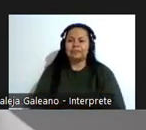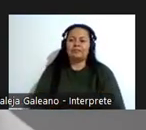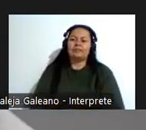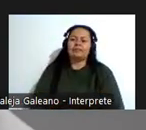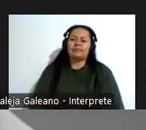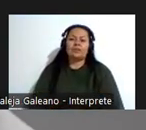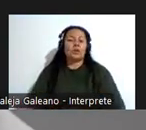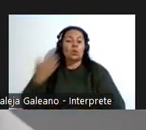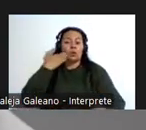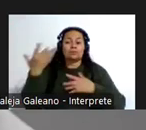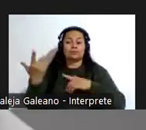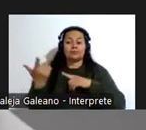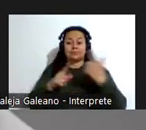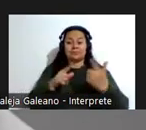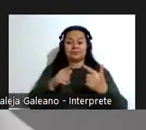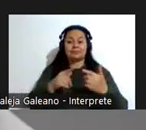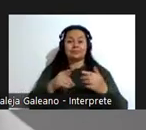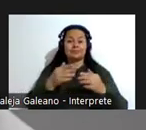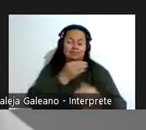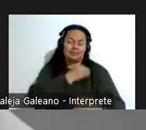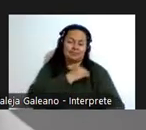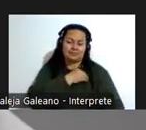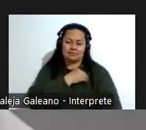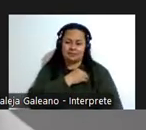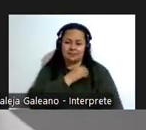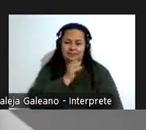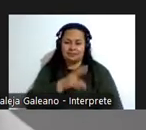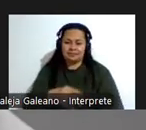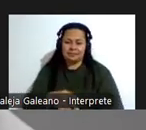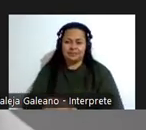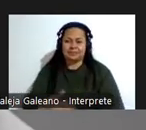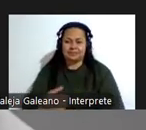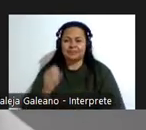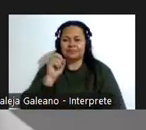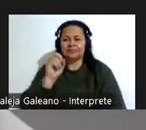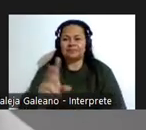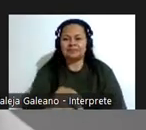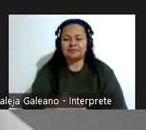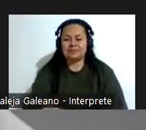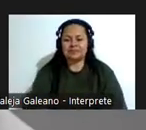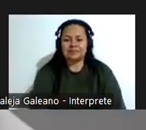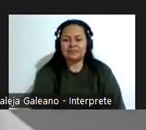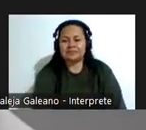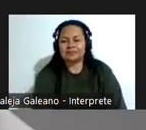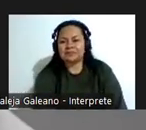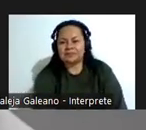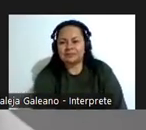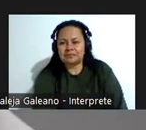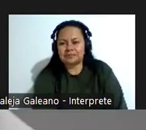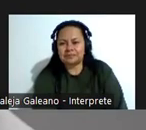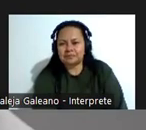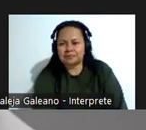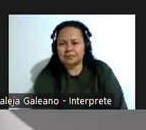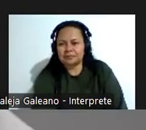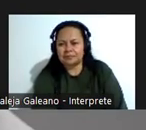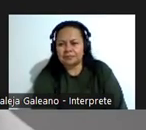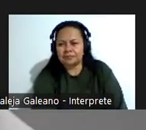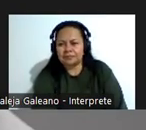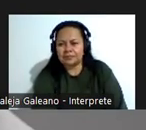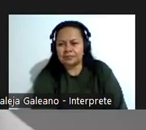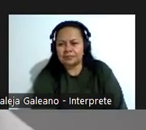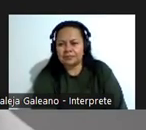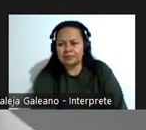Cuando ya estén listos, me avisan. Porque este pedacito es un poquito más complejo, entonces puede que no vayamos tan rápido.